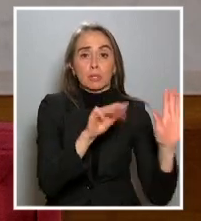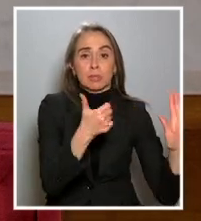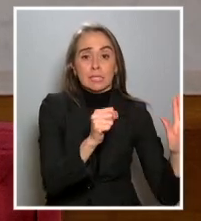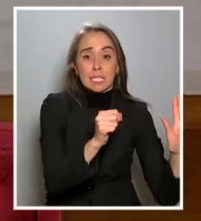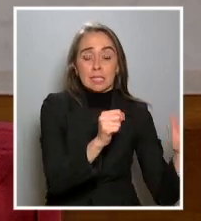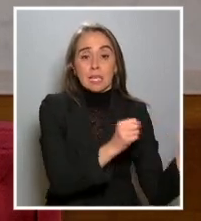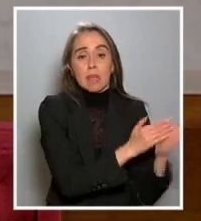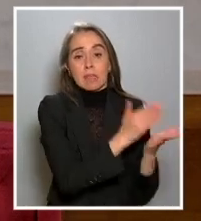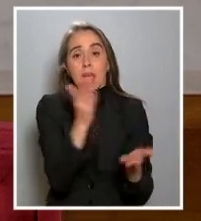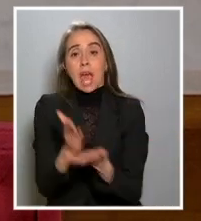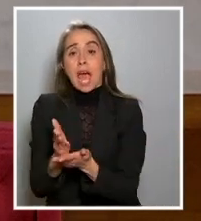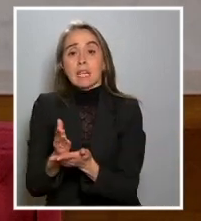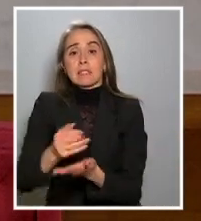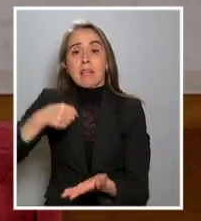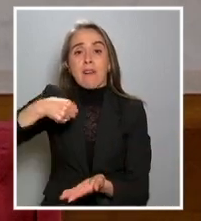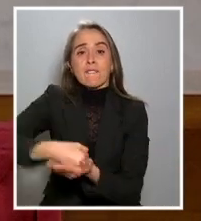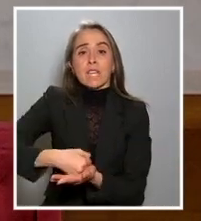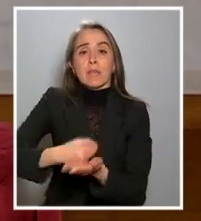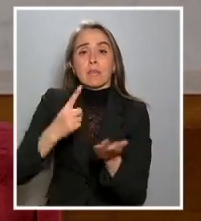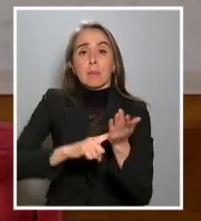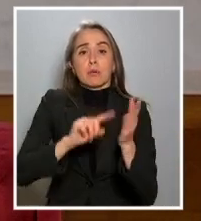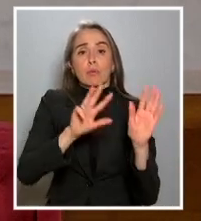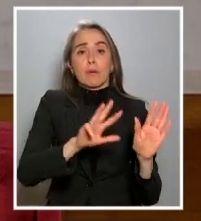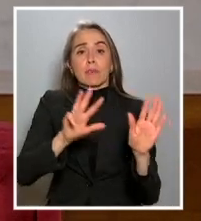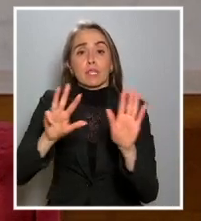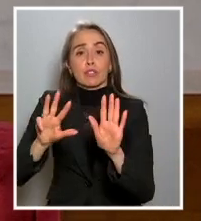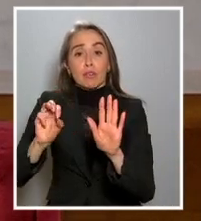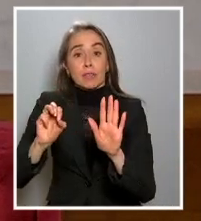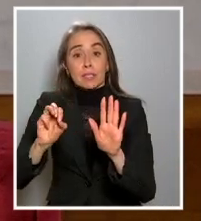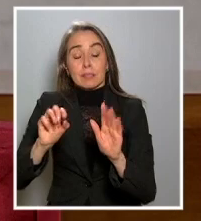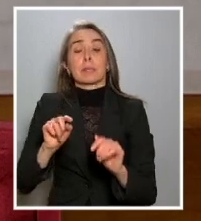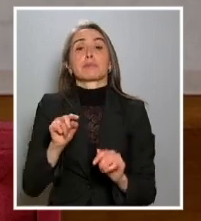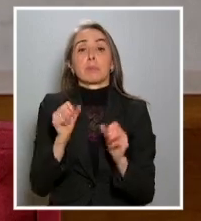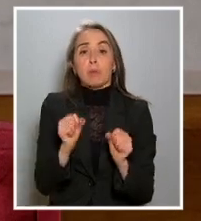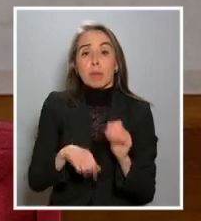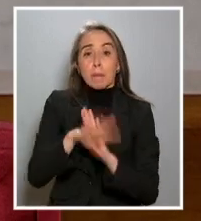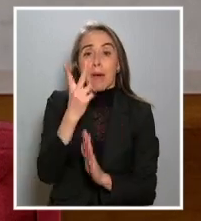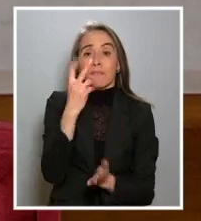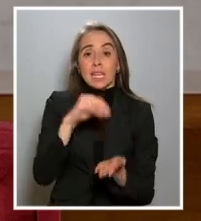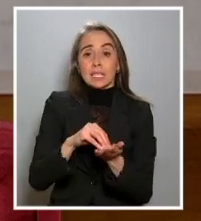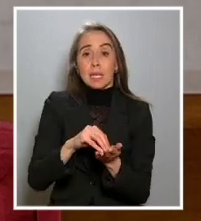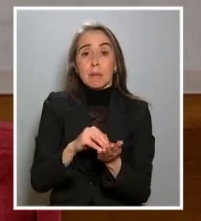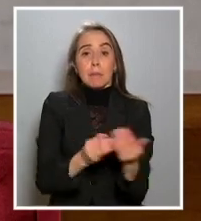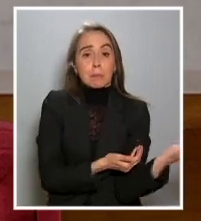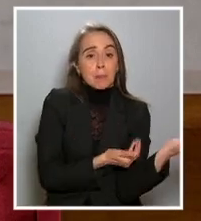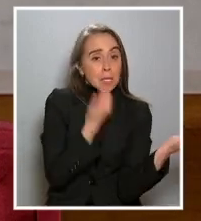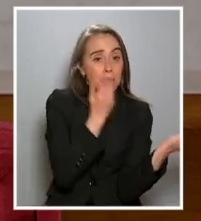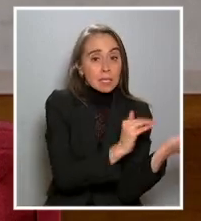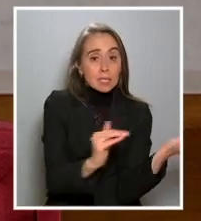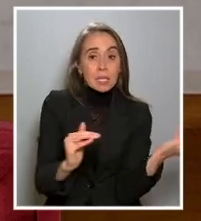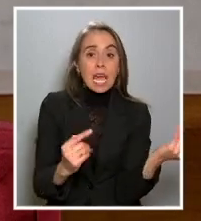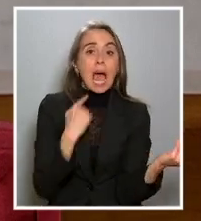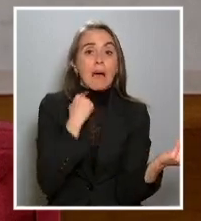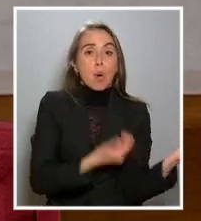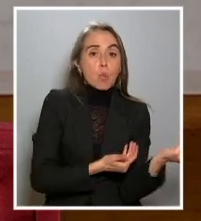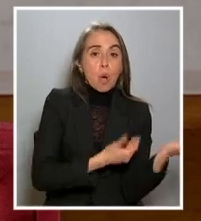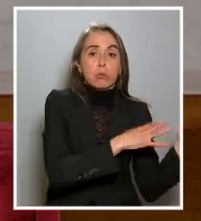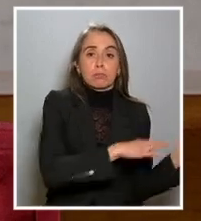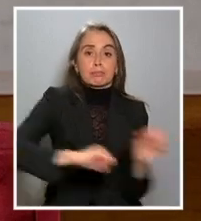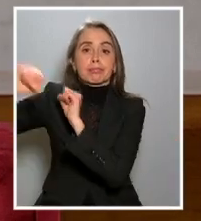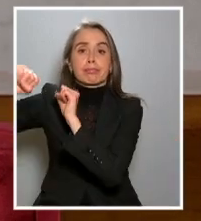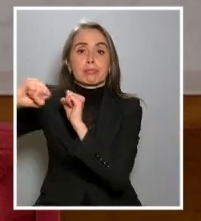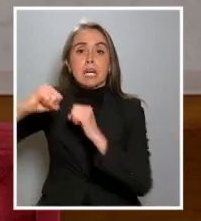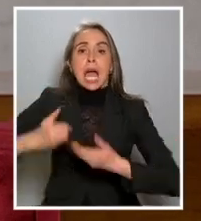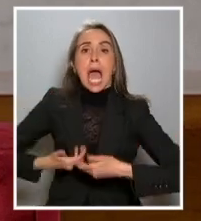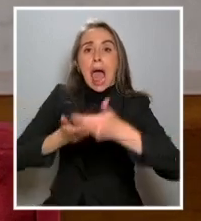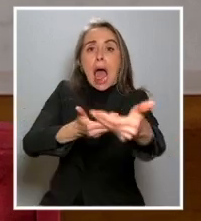60 hasta fines de los años 90. Se estima que pueden haber más de 20.000 personas afectadas, tras lo cual